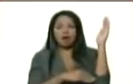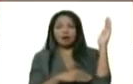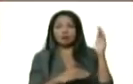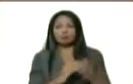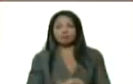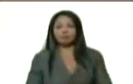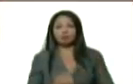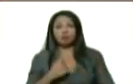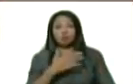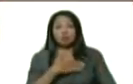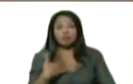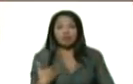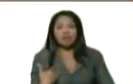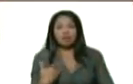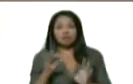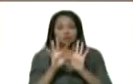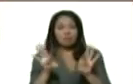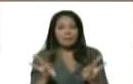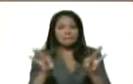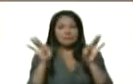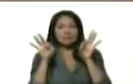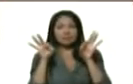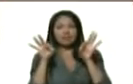Quiero de manera muy especial